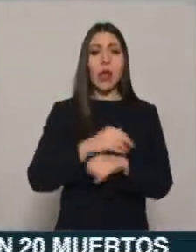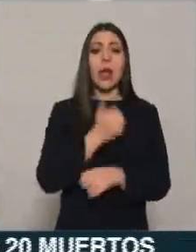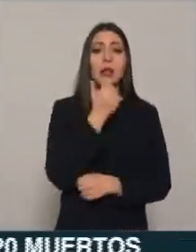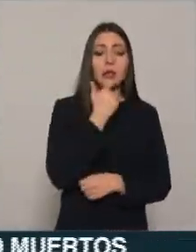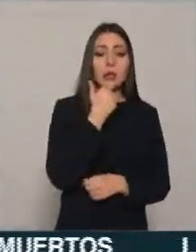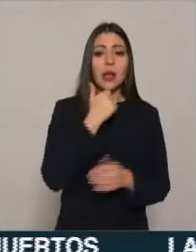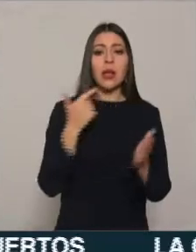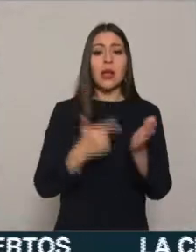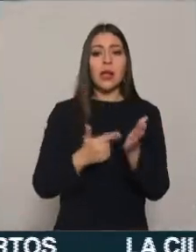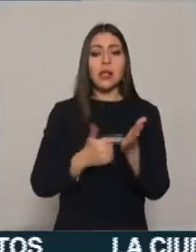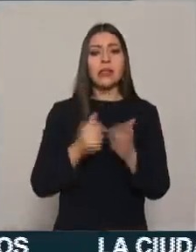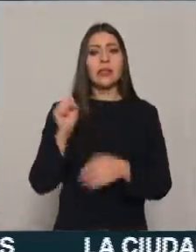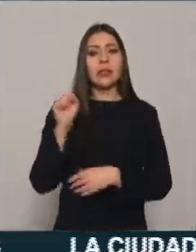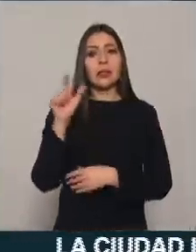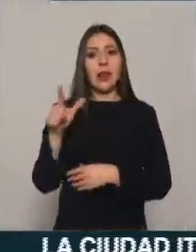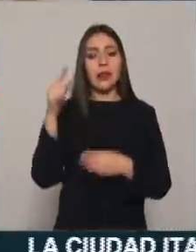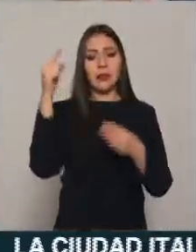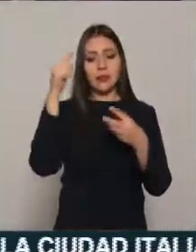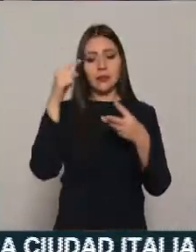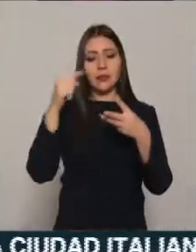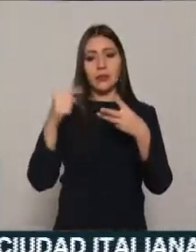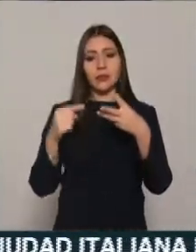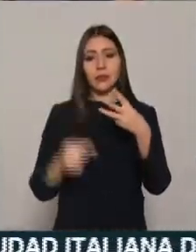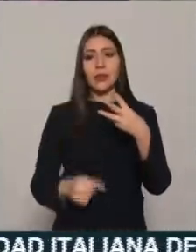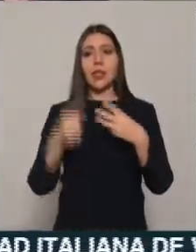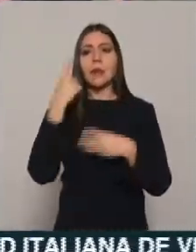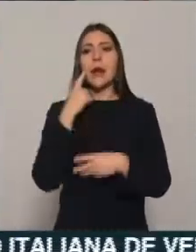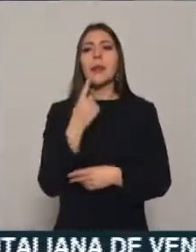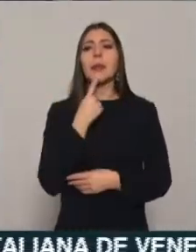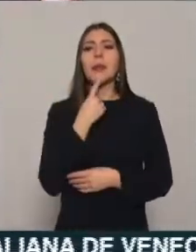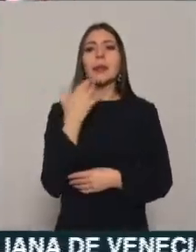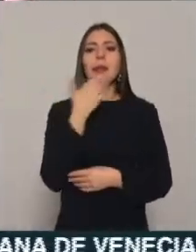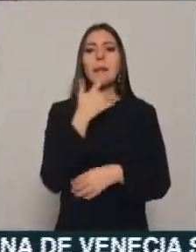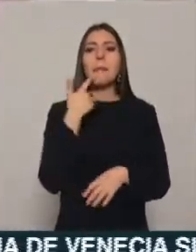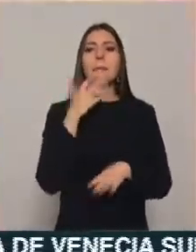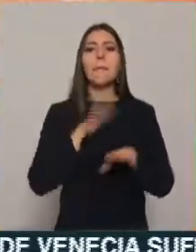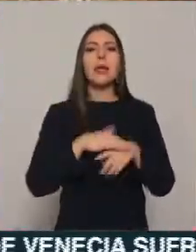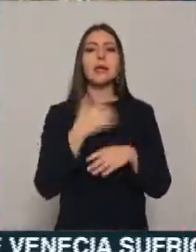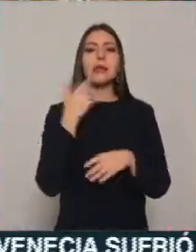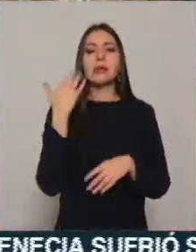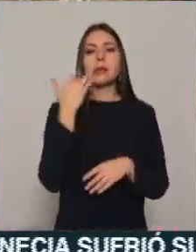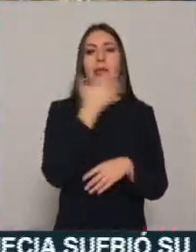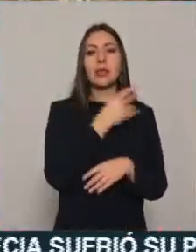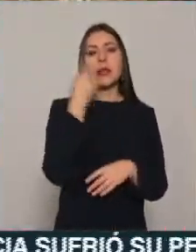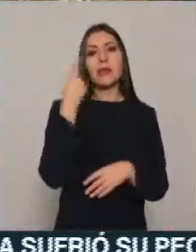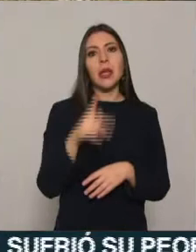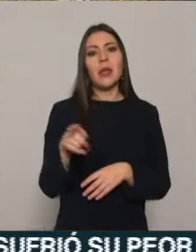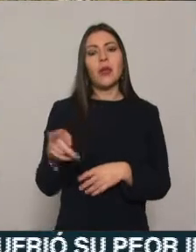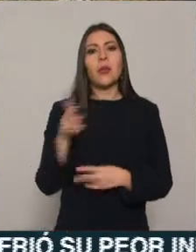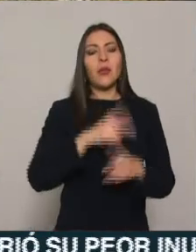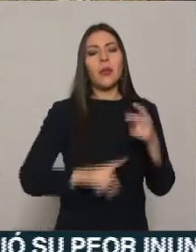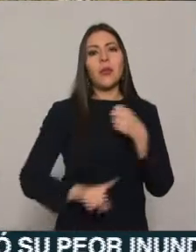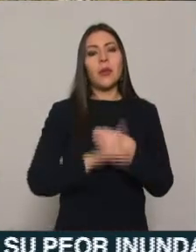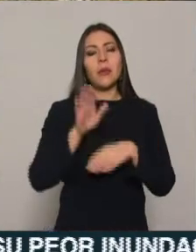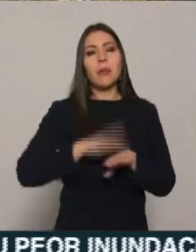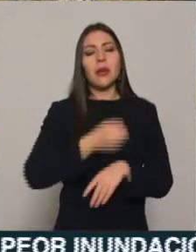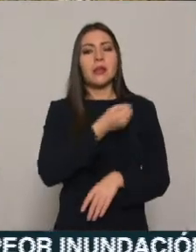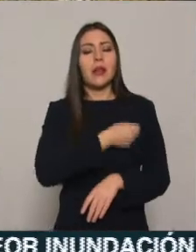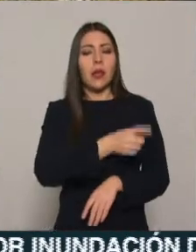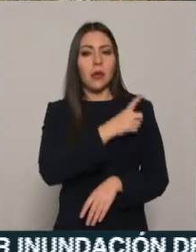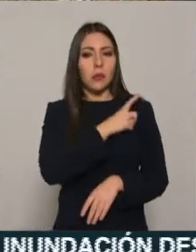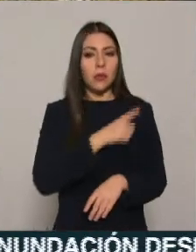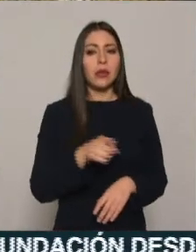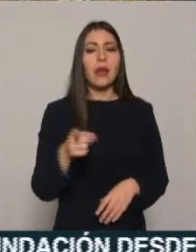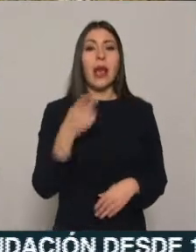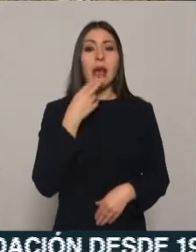sodio. Esto para potenciar el sabor, los cuales repercuten en la salud. Porque pues son altos en azúcares, puede contribuir